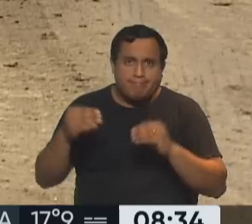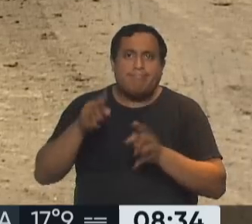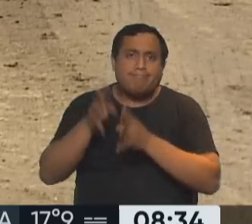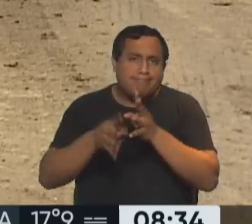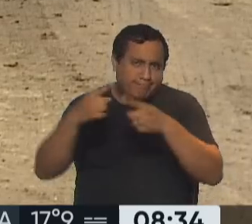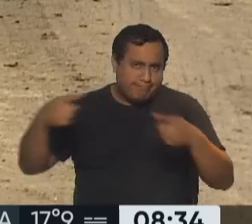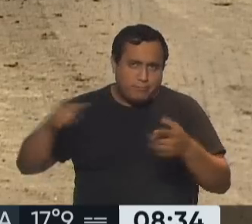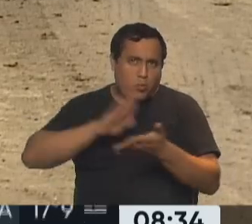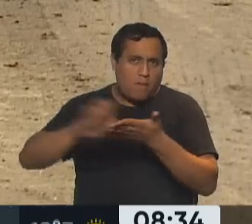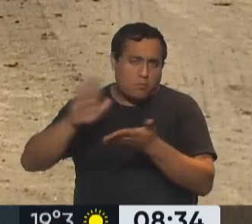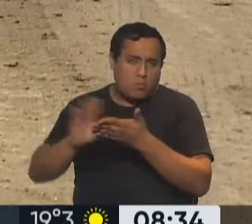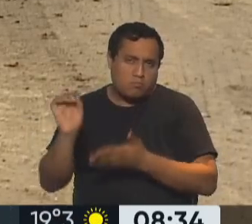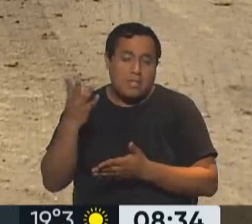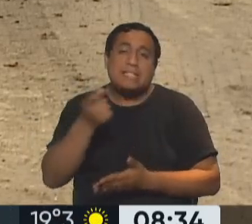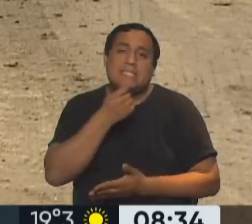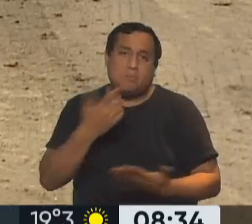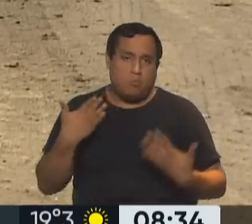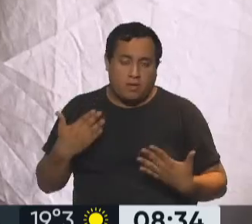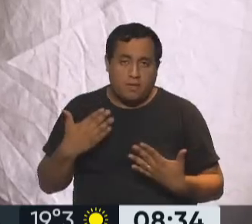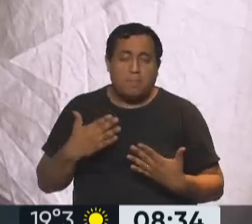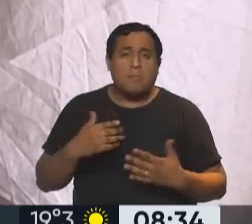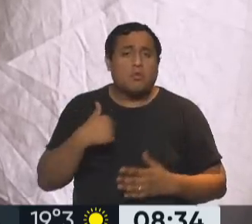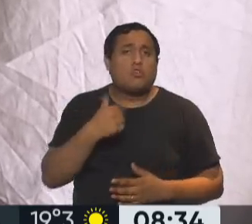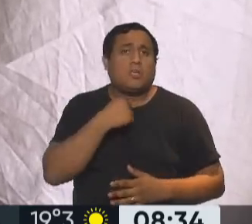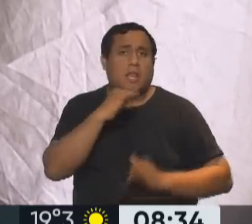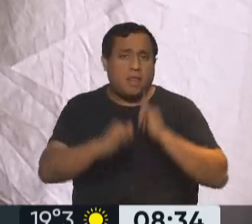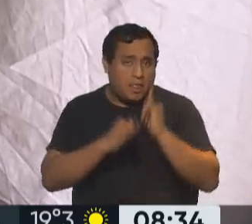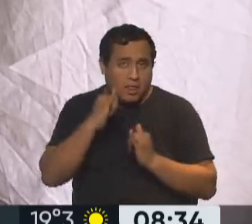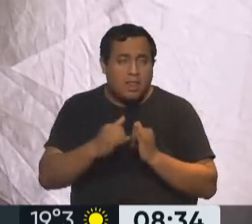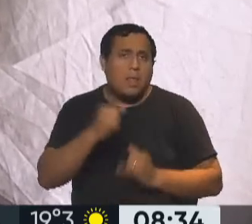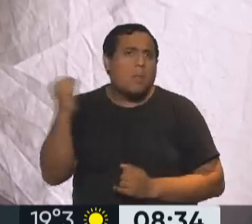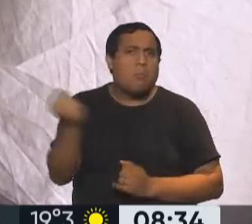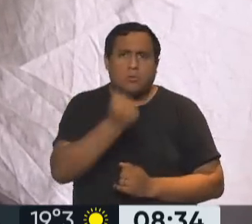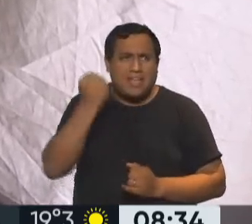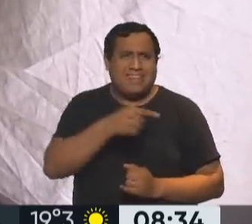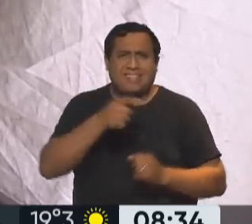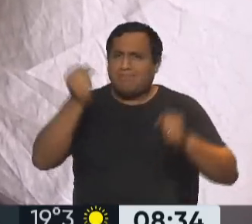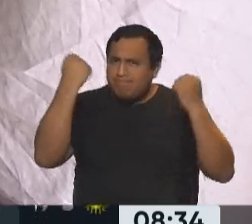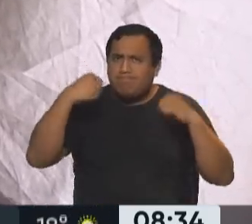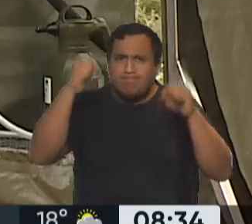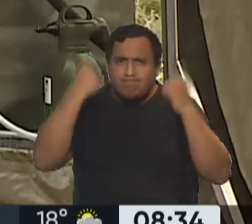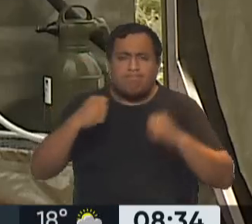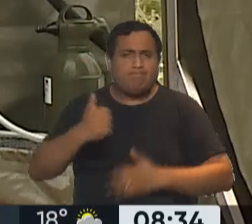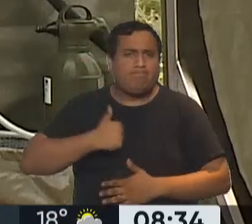de las posibilidades. Pero quiero destacar la importancia de este ejercicio, la importancia del